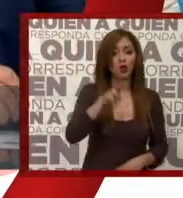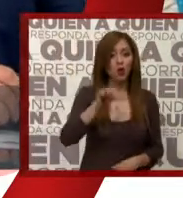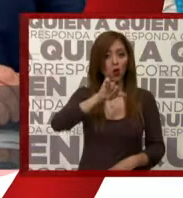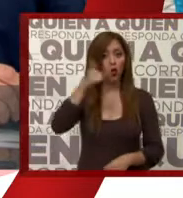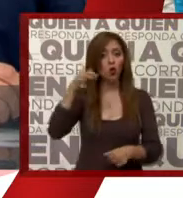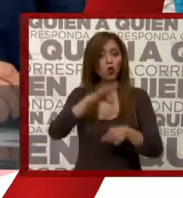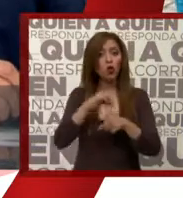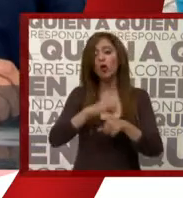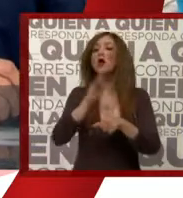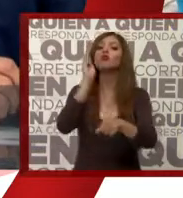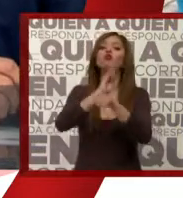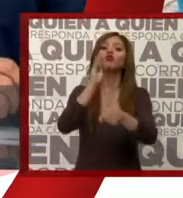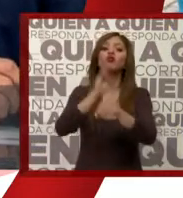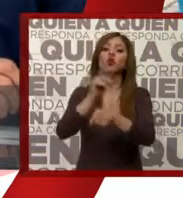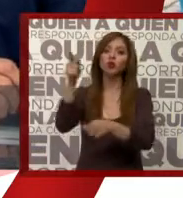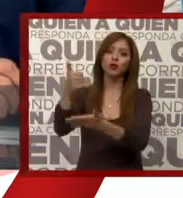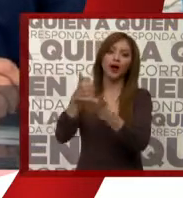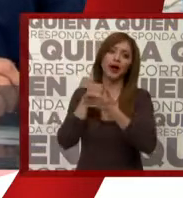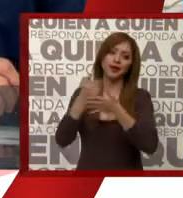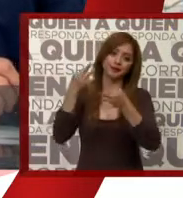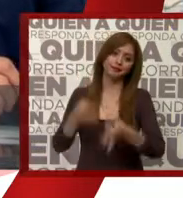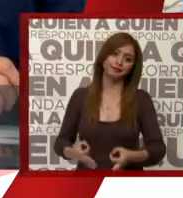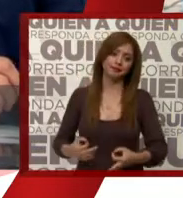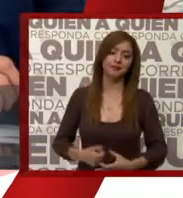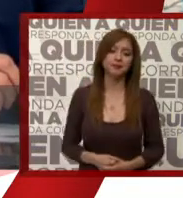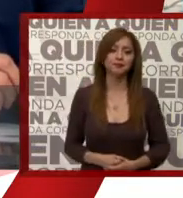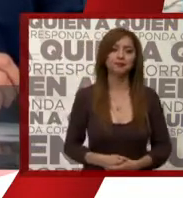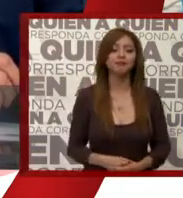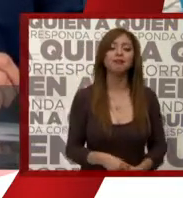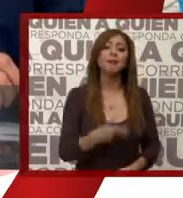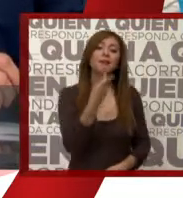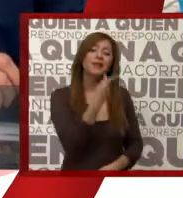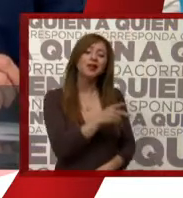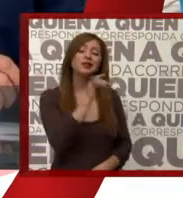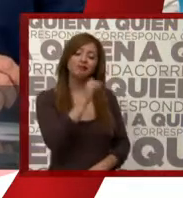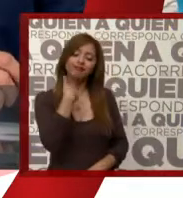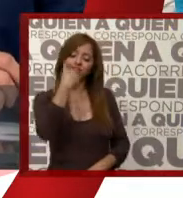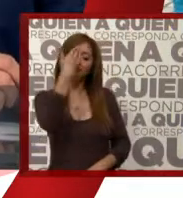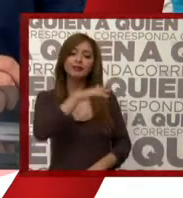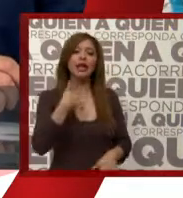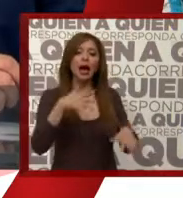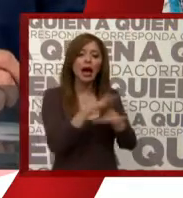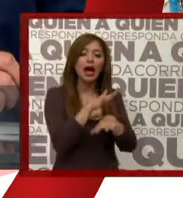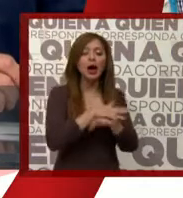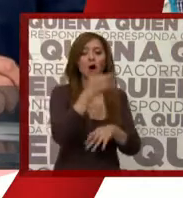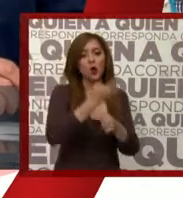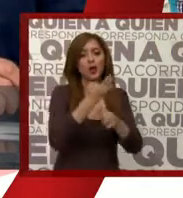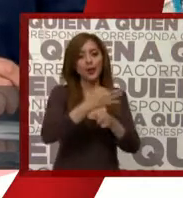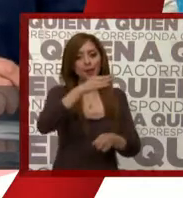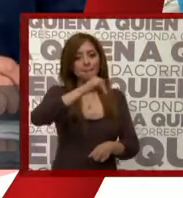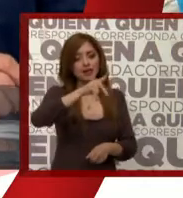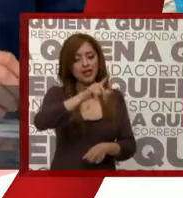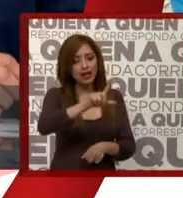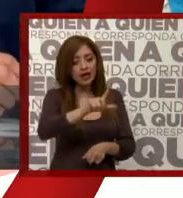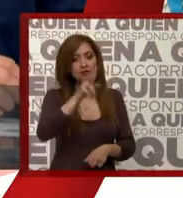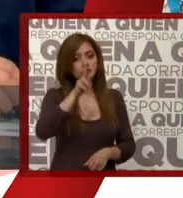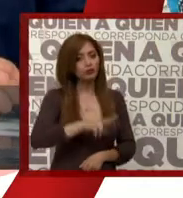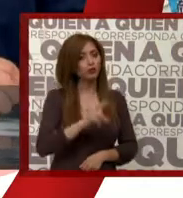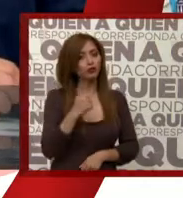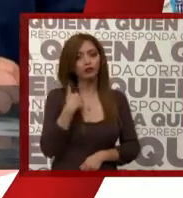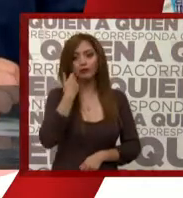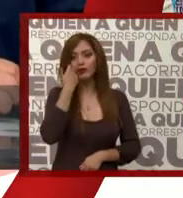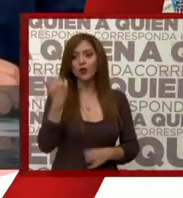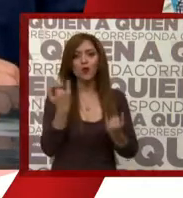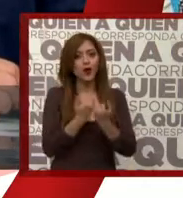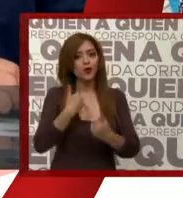hicieron su trabajo. Bueno, mira, está cambiando. Y es un reto que tiene Mikel Arriola. Yo no quisiera estar sentado en su